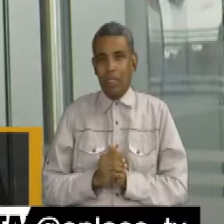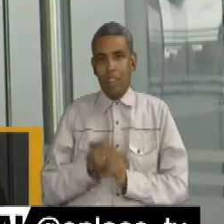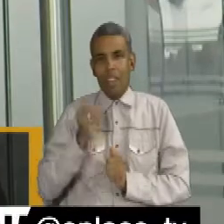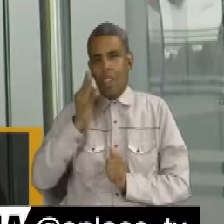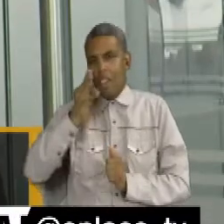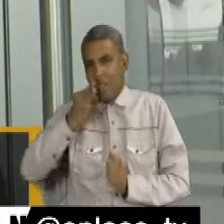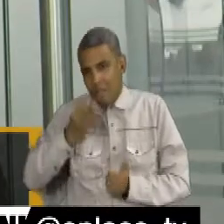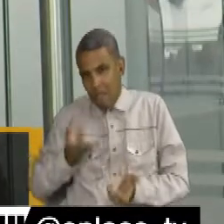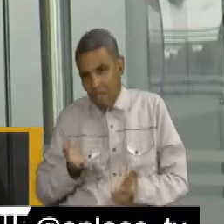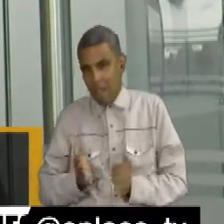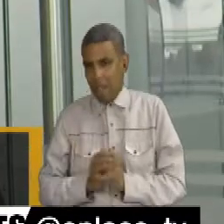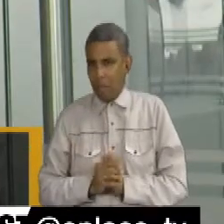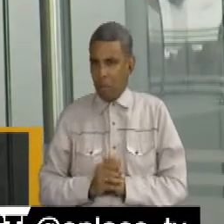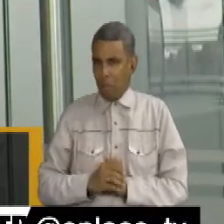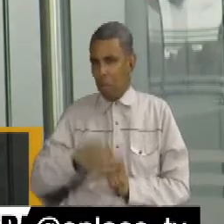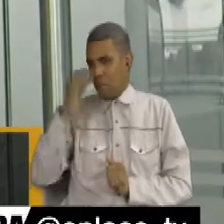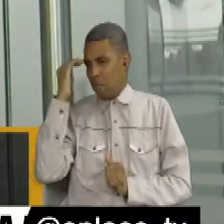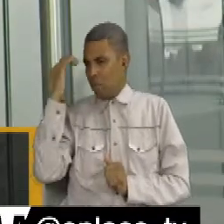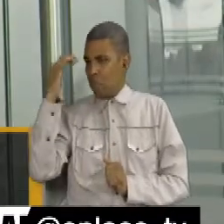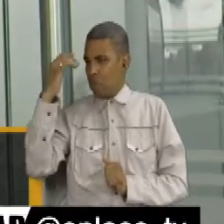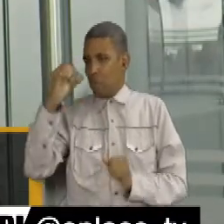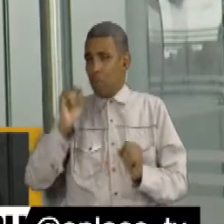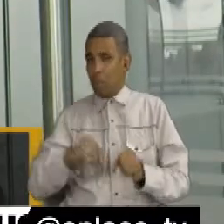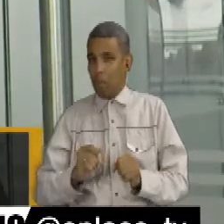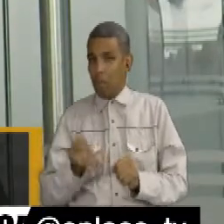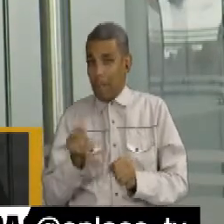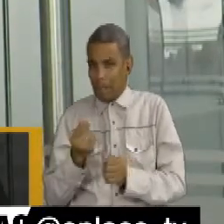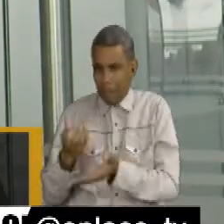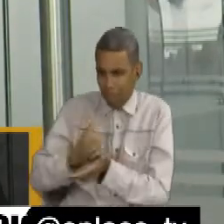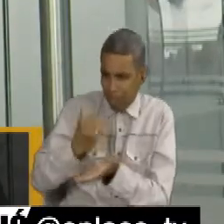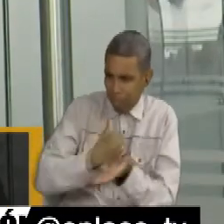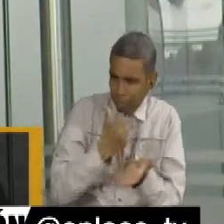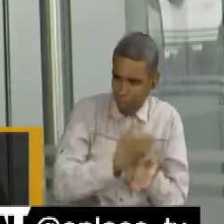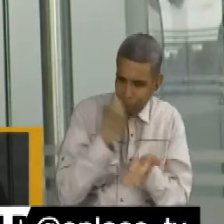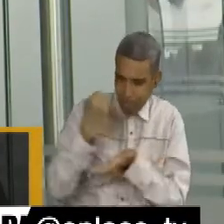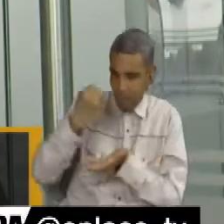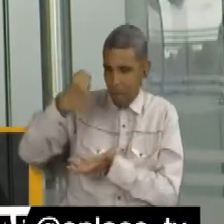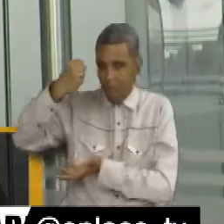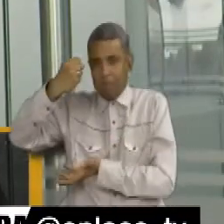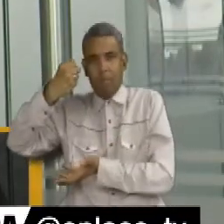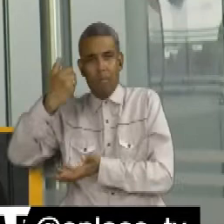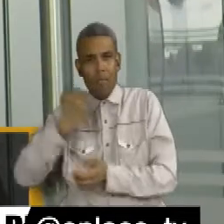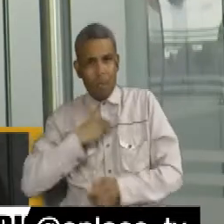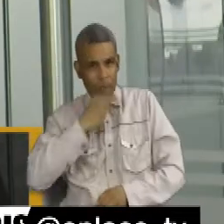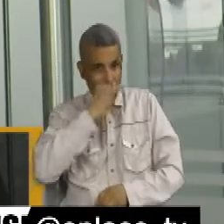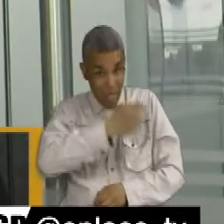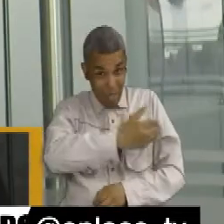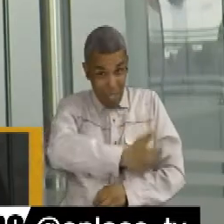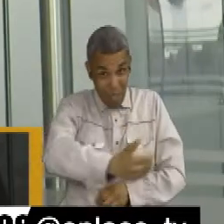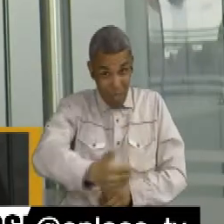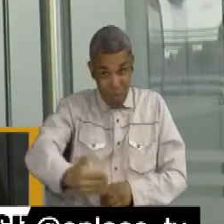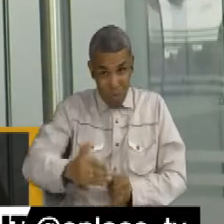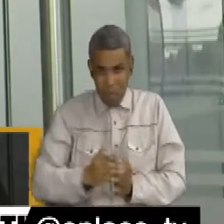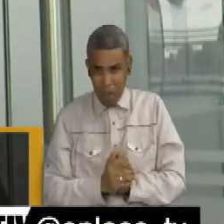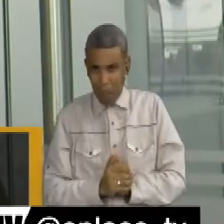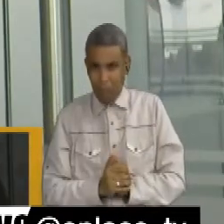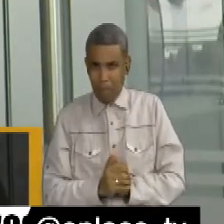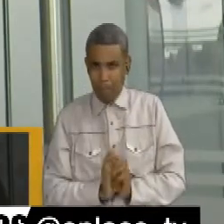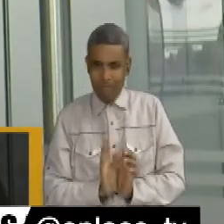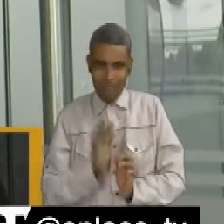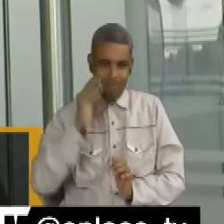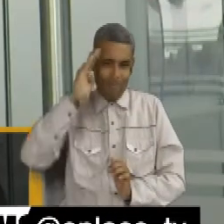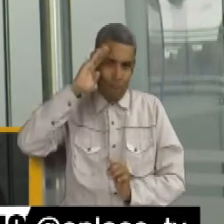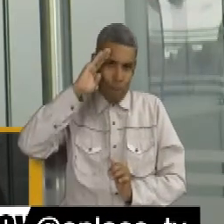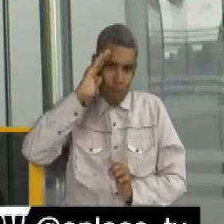actividad que busca recolectar fondos para ayudar y apadrinar a todos estos niños de nuestros policías que